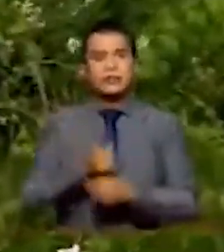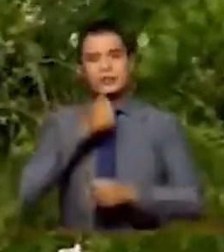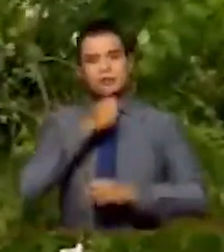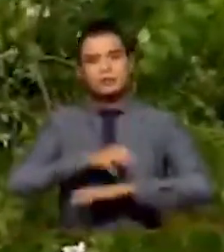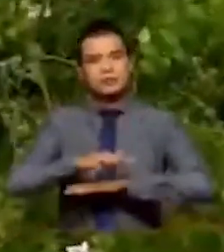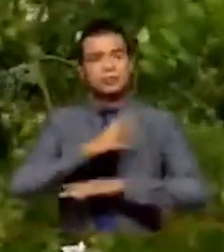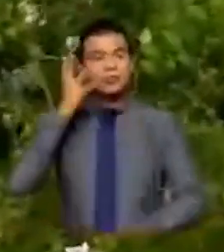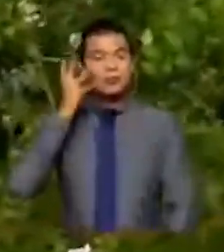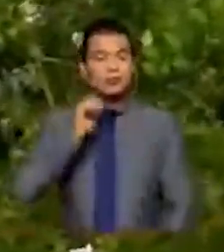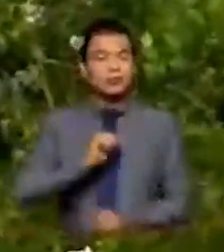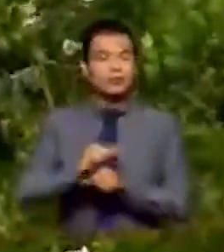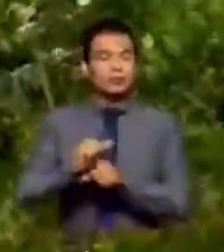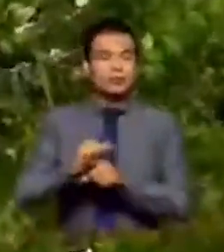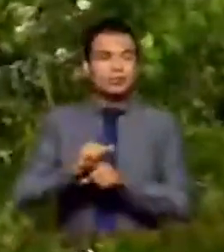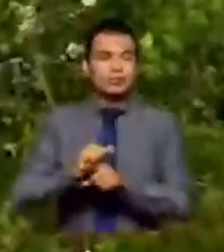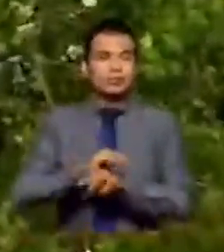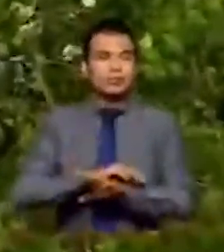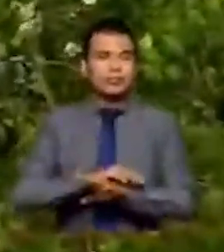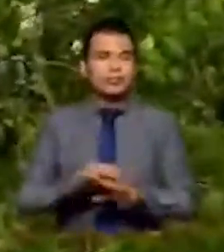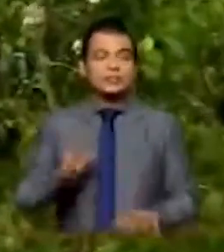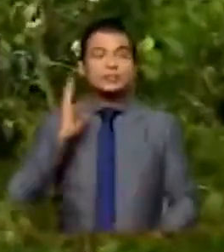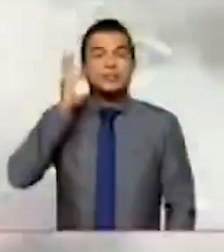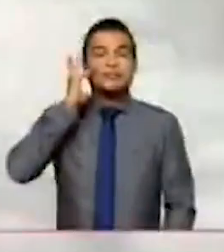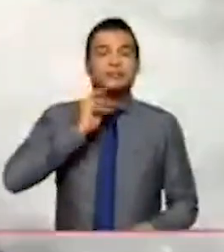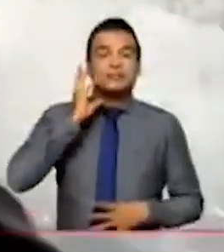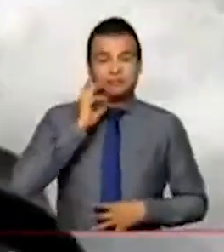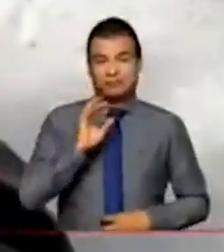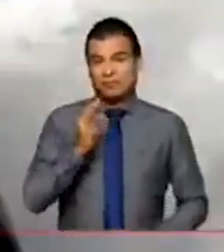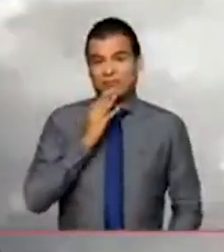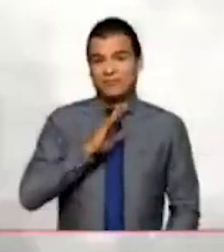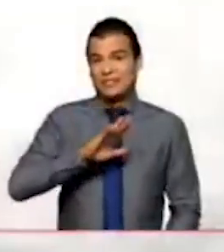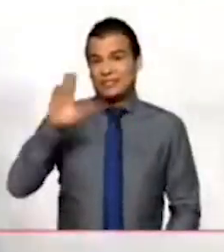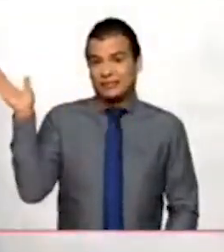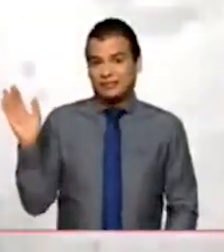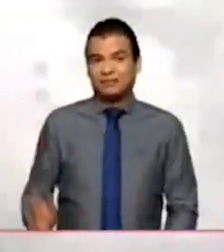todos los días hasta el punto de que me volví de nivel pro.